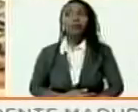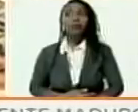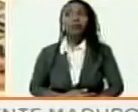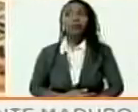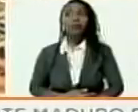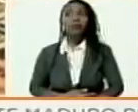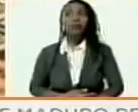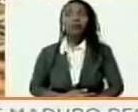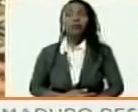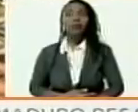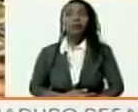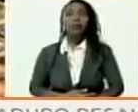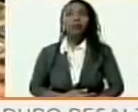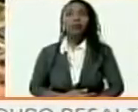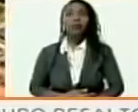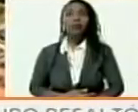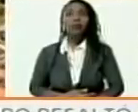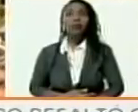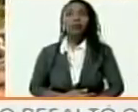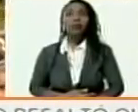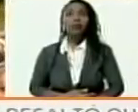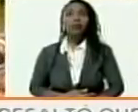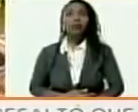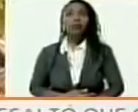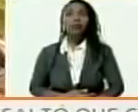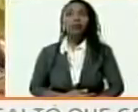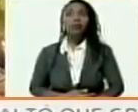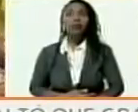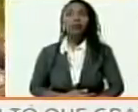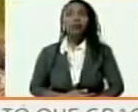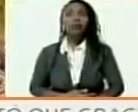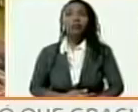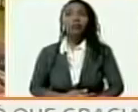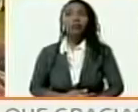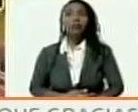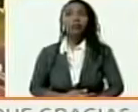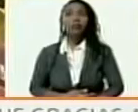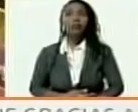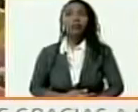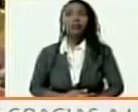periodista que hable. Vaya, al aire, estamos al aire.